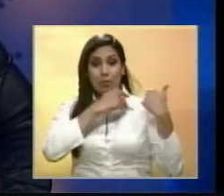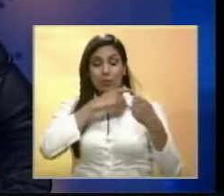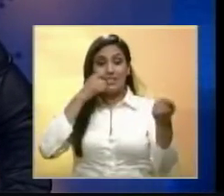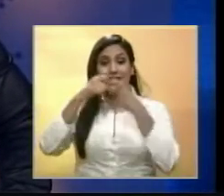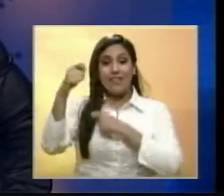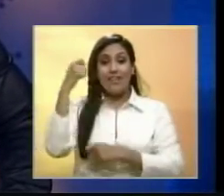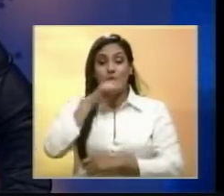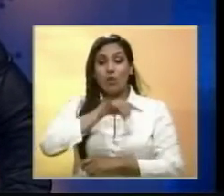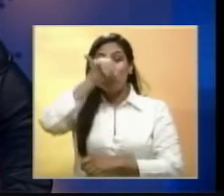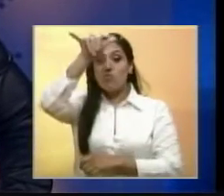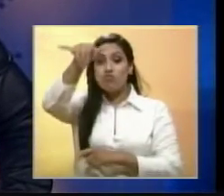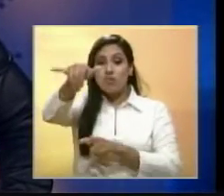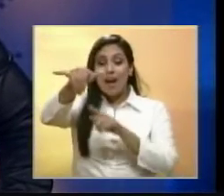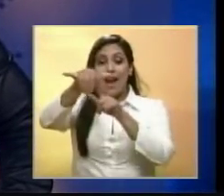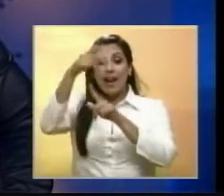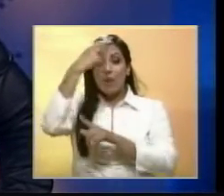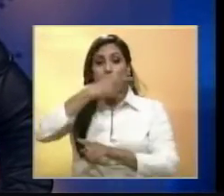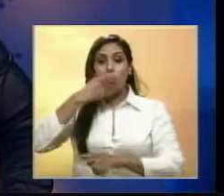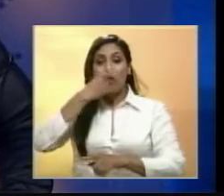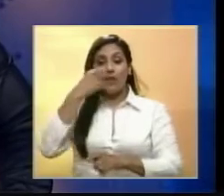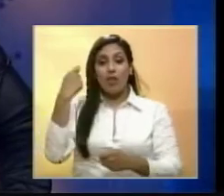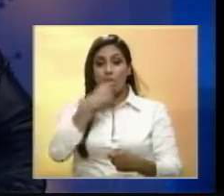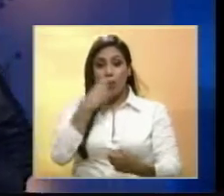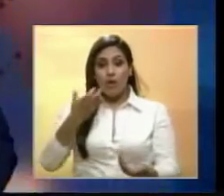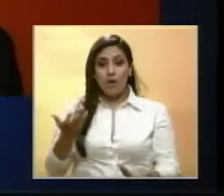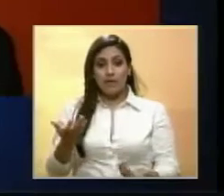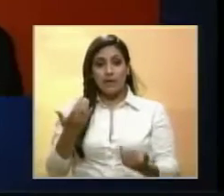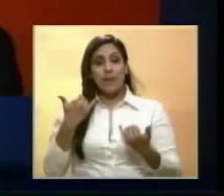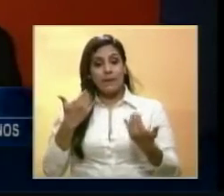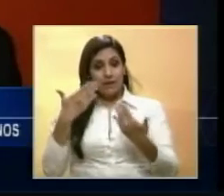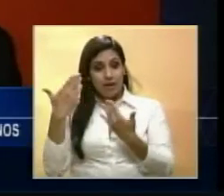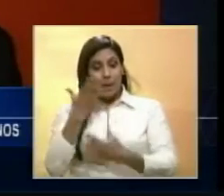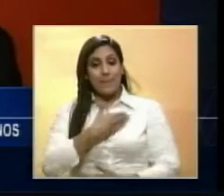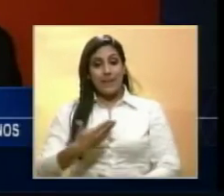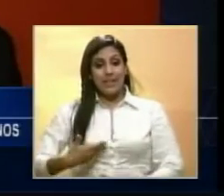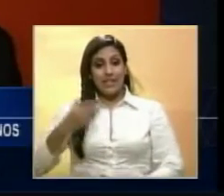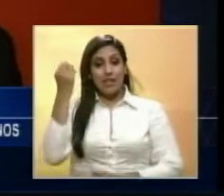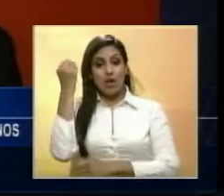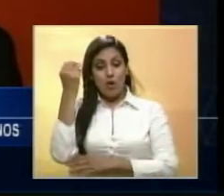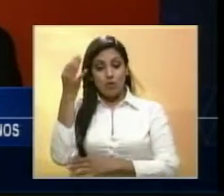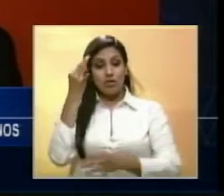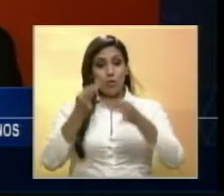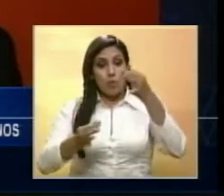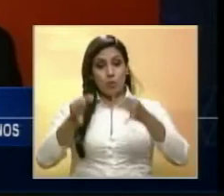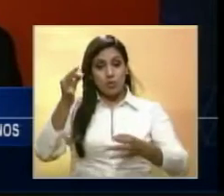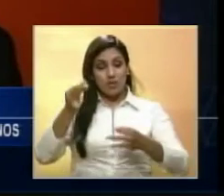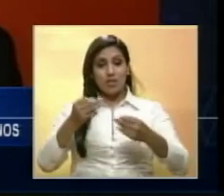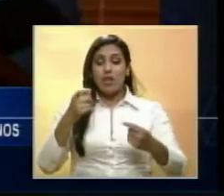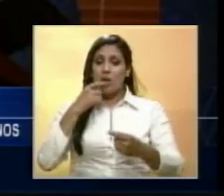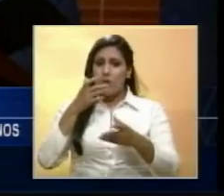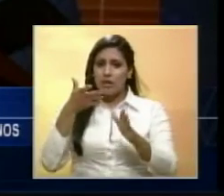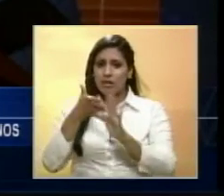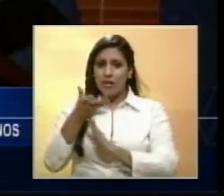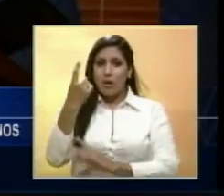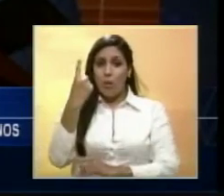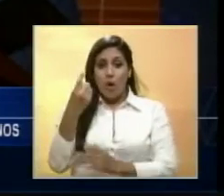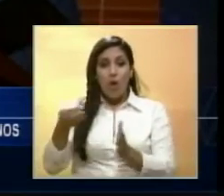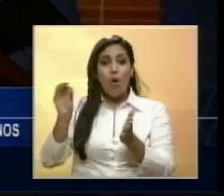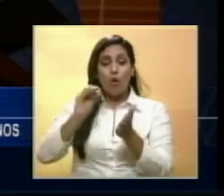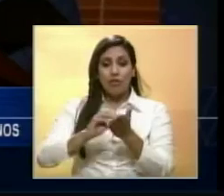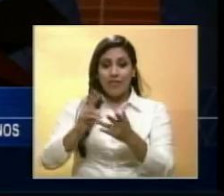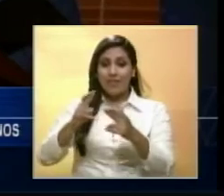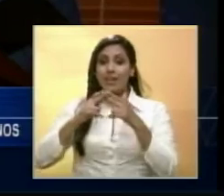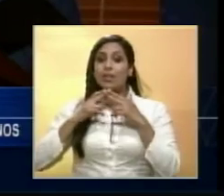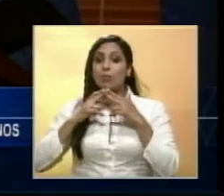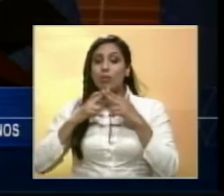con 359 kilos de sustancias controladas. El también presidente del Consejo de Poder Judicial instruyó para que, una vez se obtengan